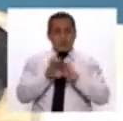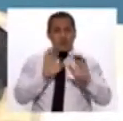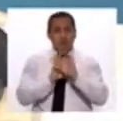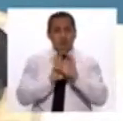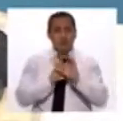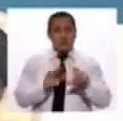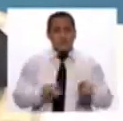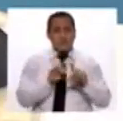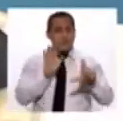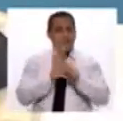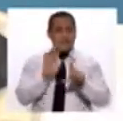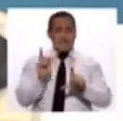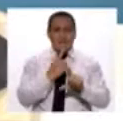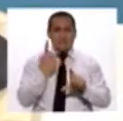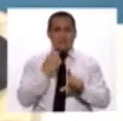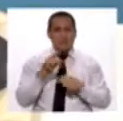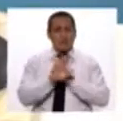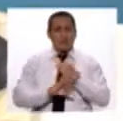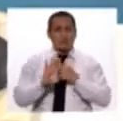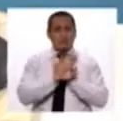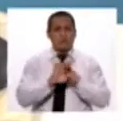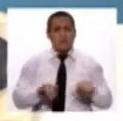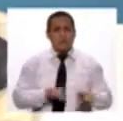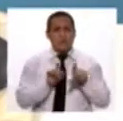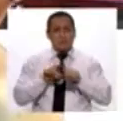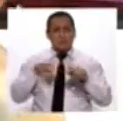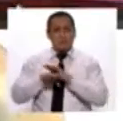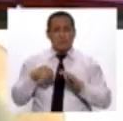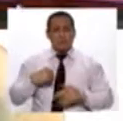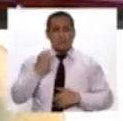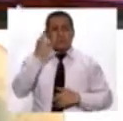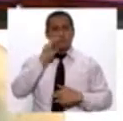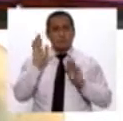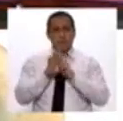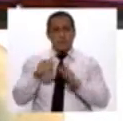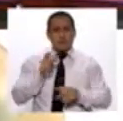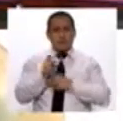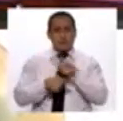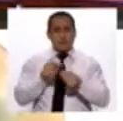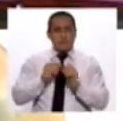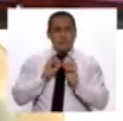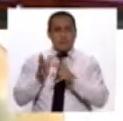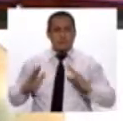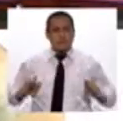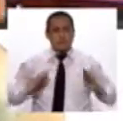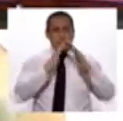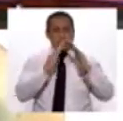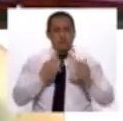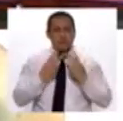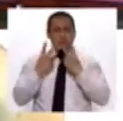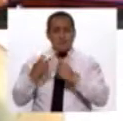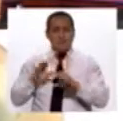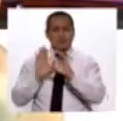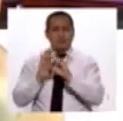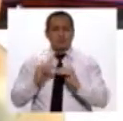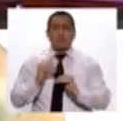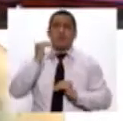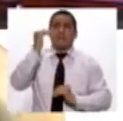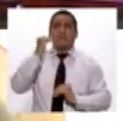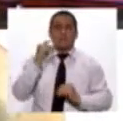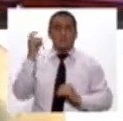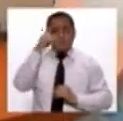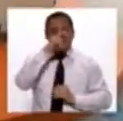Constitución es la ley de leyes porque protege los derechos fundamentales. Claro, dentro de su impresión, pero desde la perspectiva ciudadana, dejando la pirámide como está, nos queda la Constitución ya muy alto,